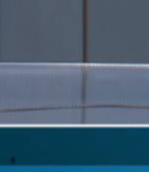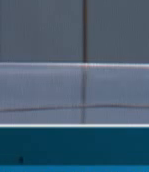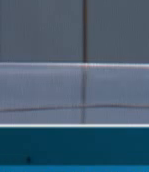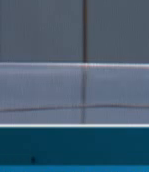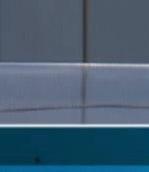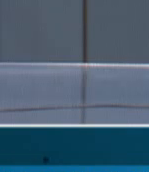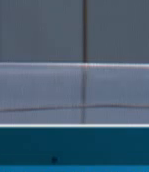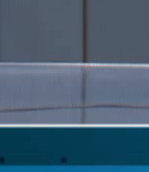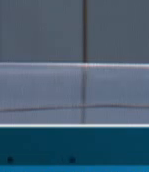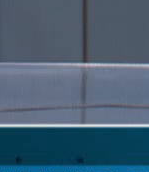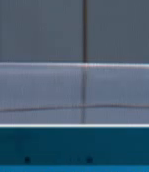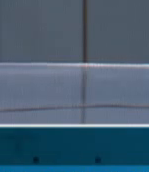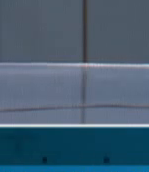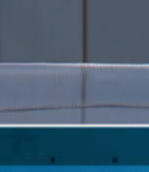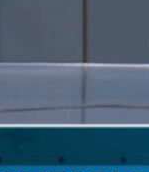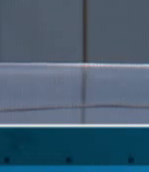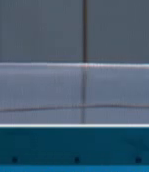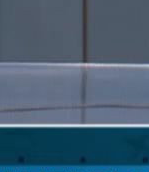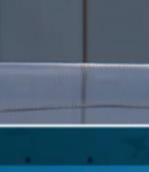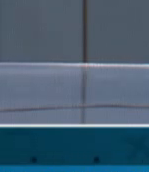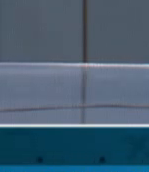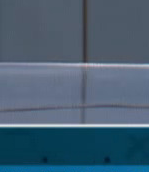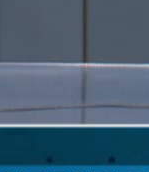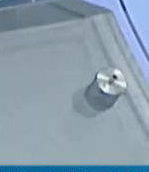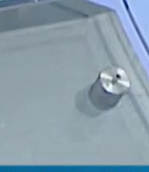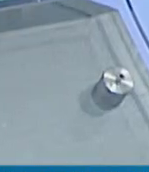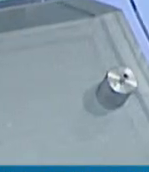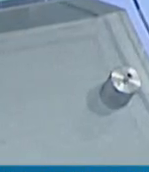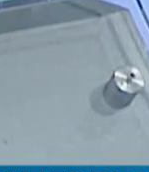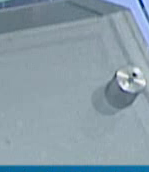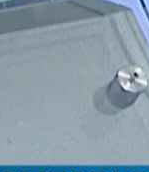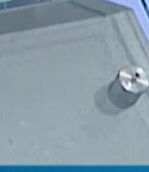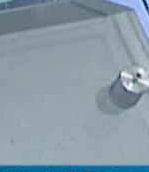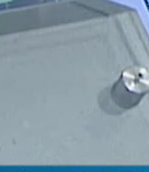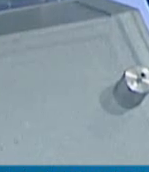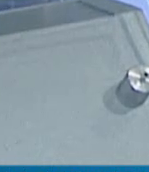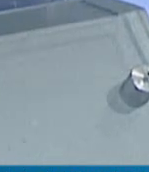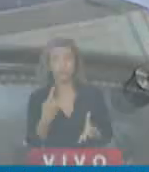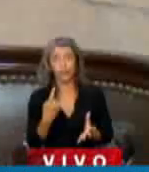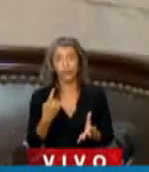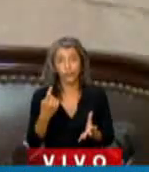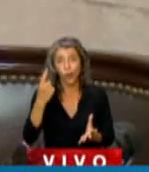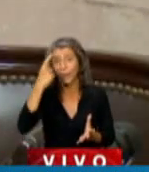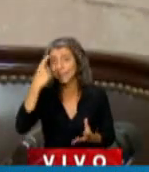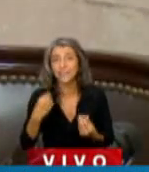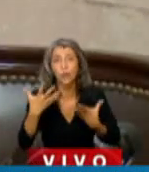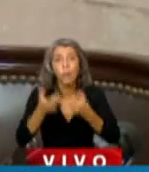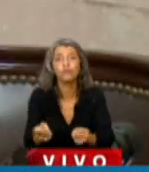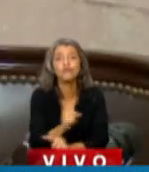lo que proponemos, en sí del proyecto que recién preguntabas, Nora, es que se sancione a quienes